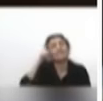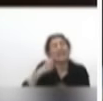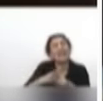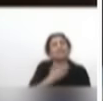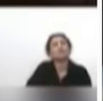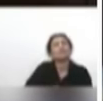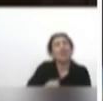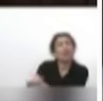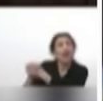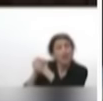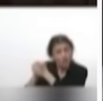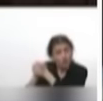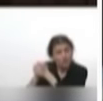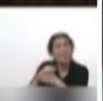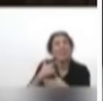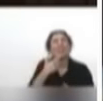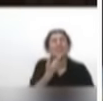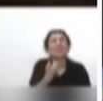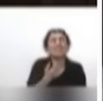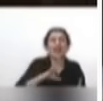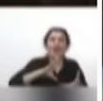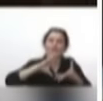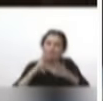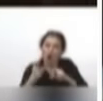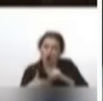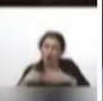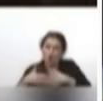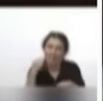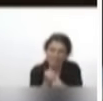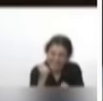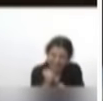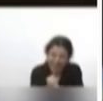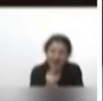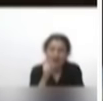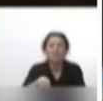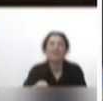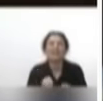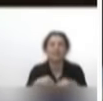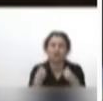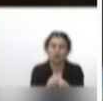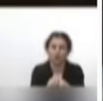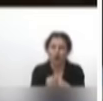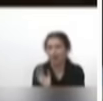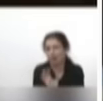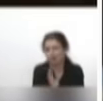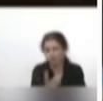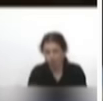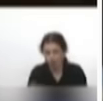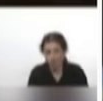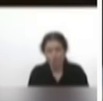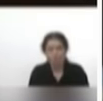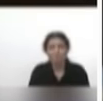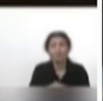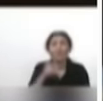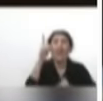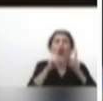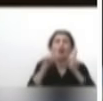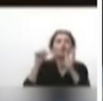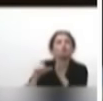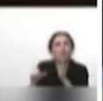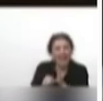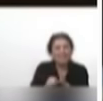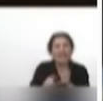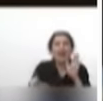adjudicar a Lustó que con mala leche llevó la 125, casi nos pone un borde del estallido